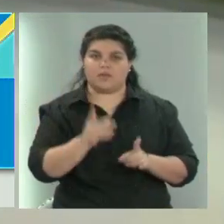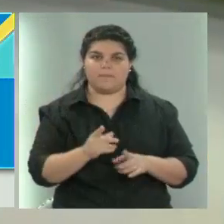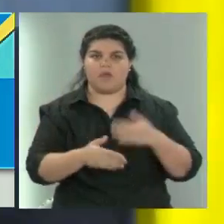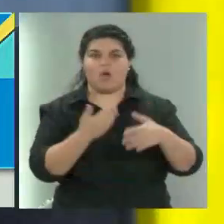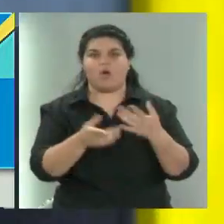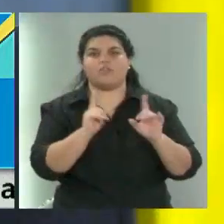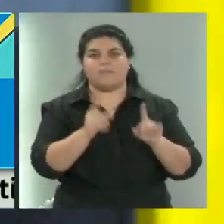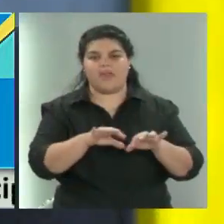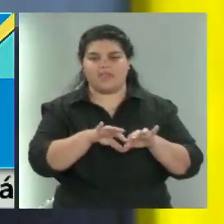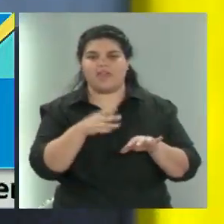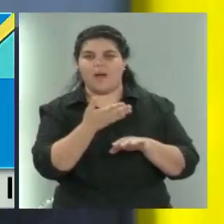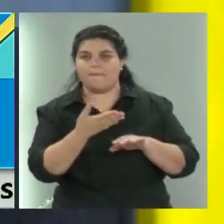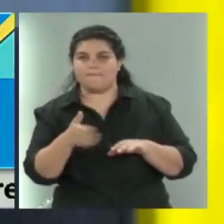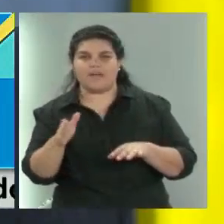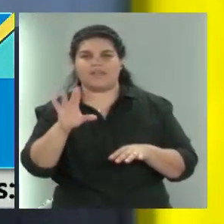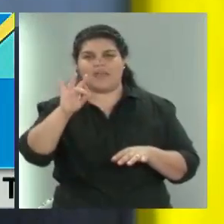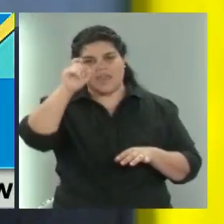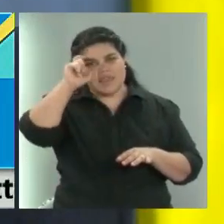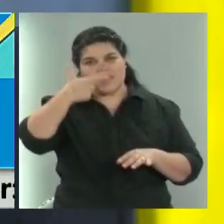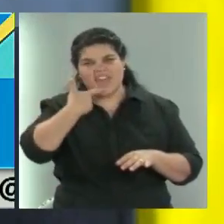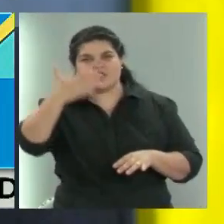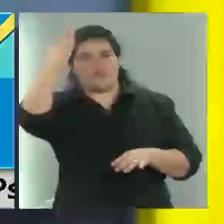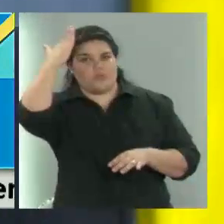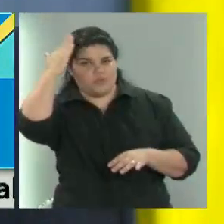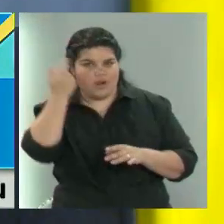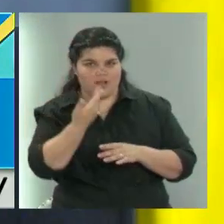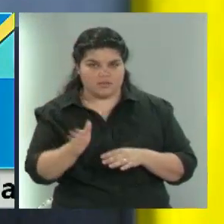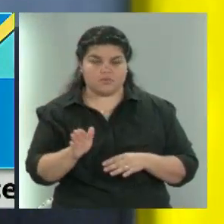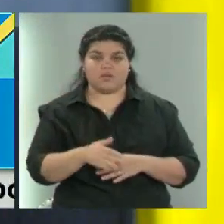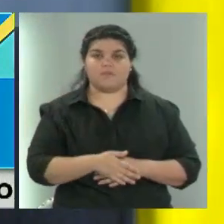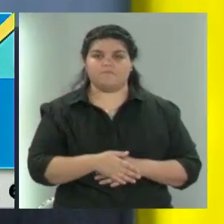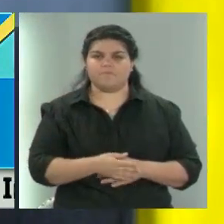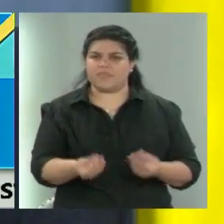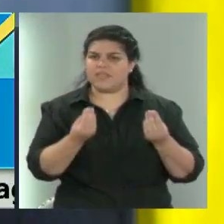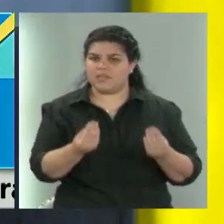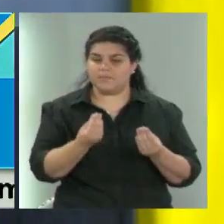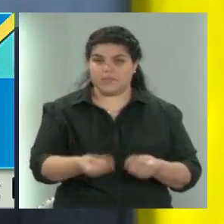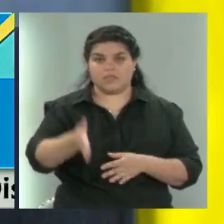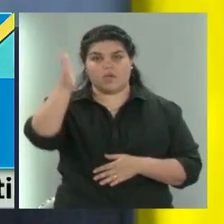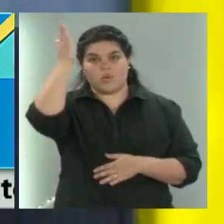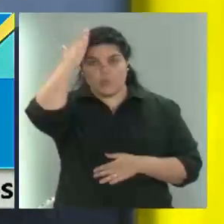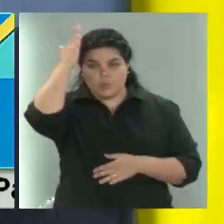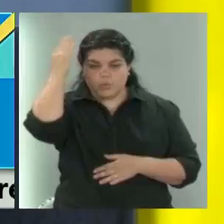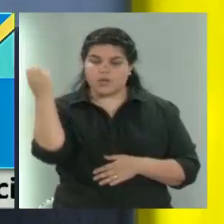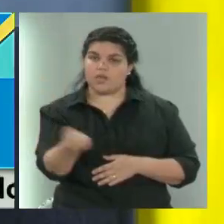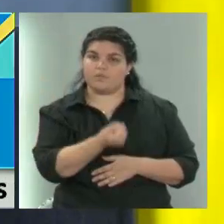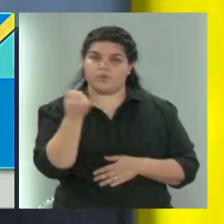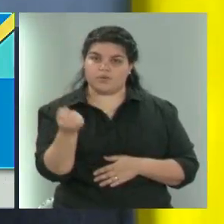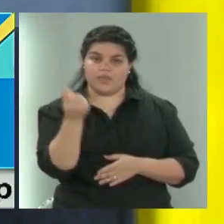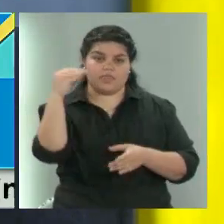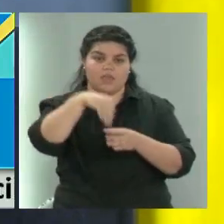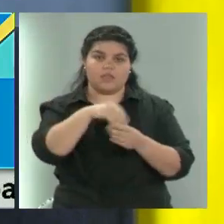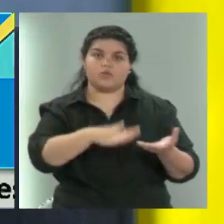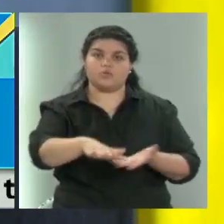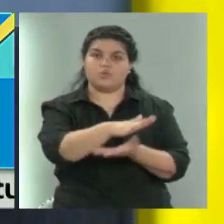fenómeno un poco extraño, donde la cultura es muy importante en una sociedad